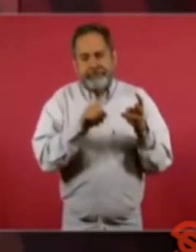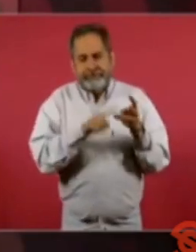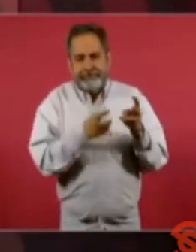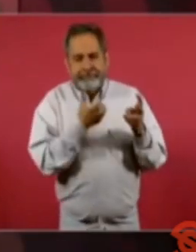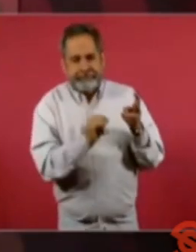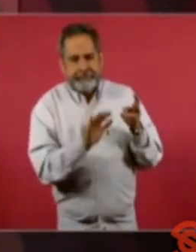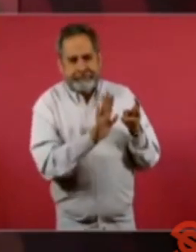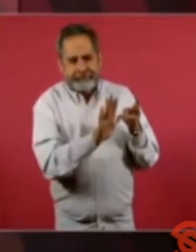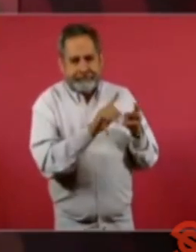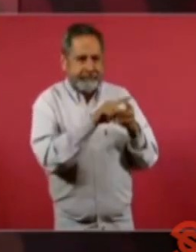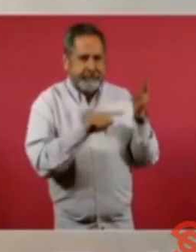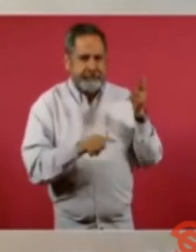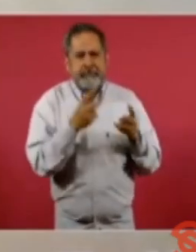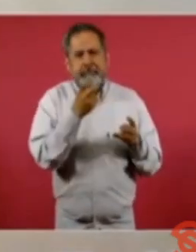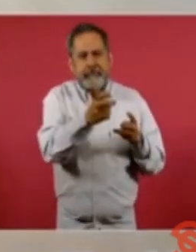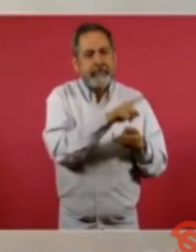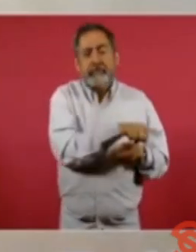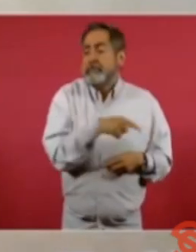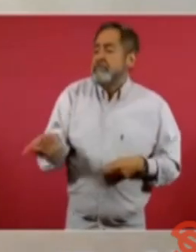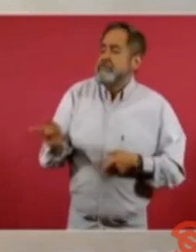distintivo, por eso se burlaban,